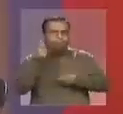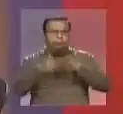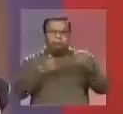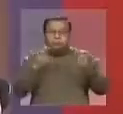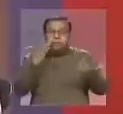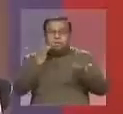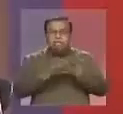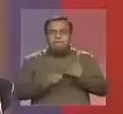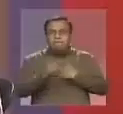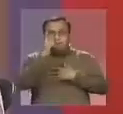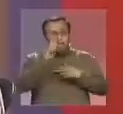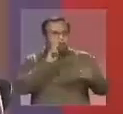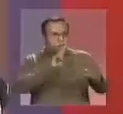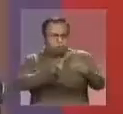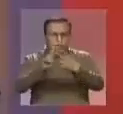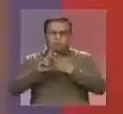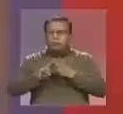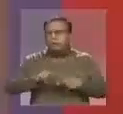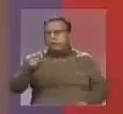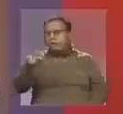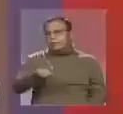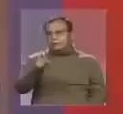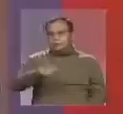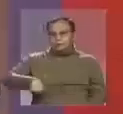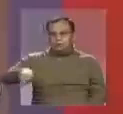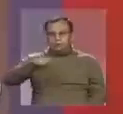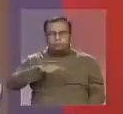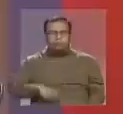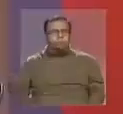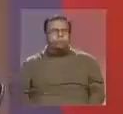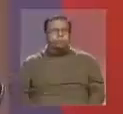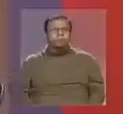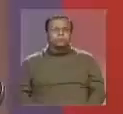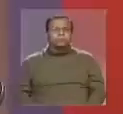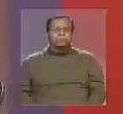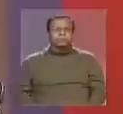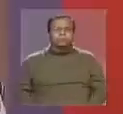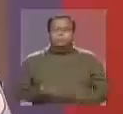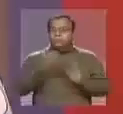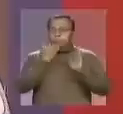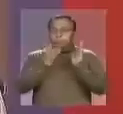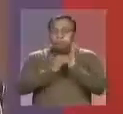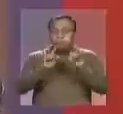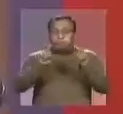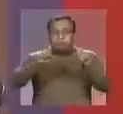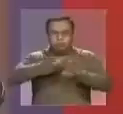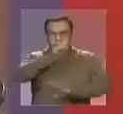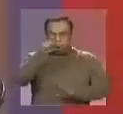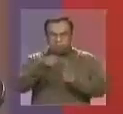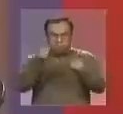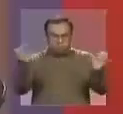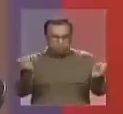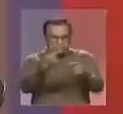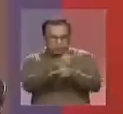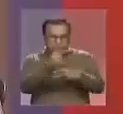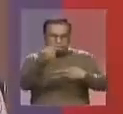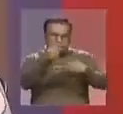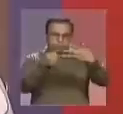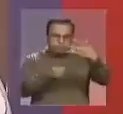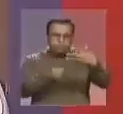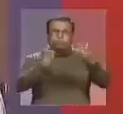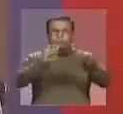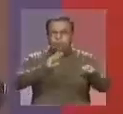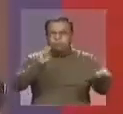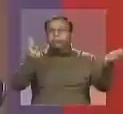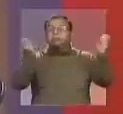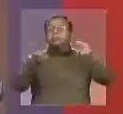del cual poco se habla y que es muy necesario. Por ejemplo, para combatir todas estas violencias que se